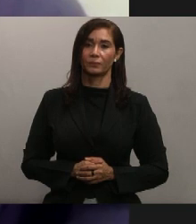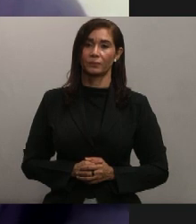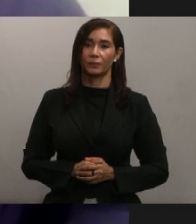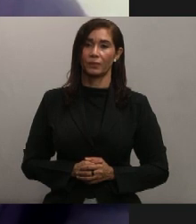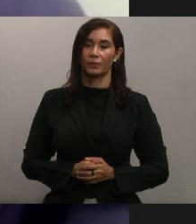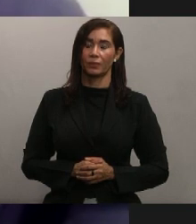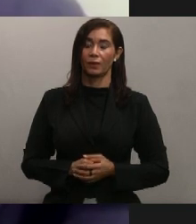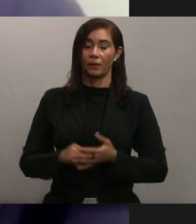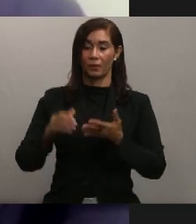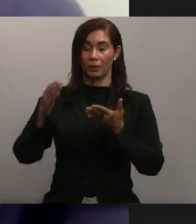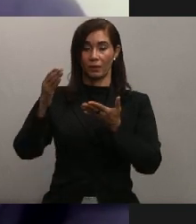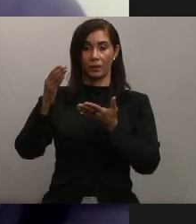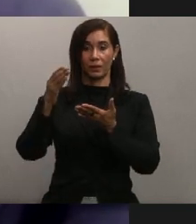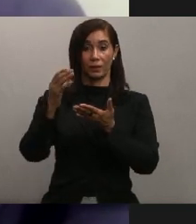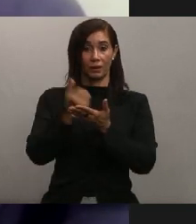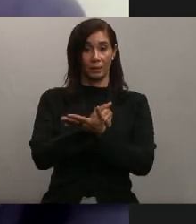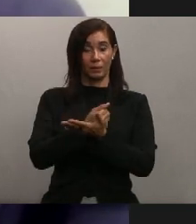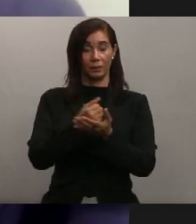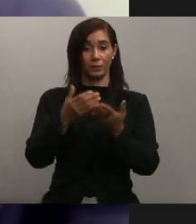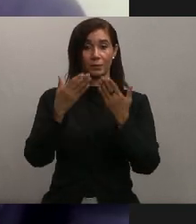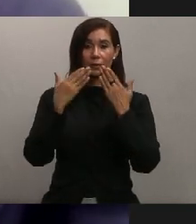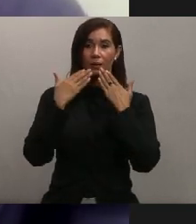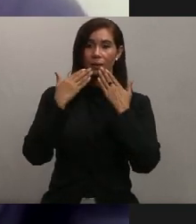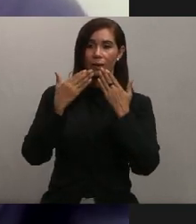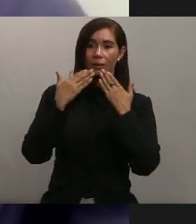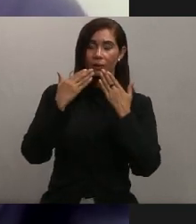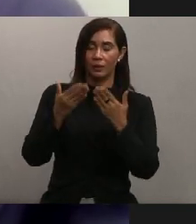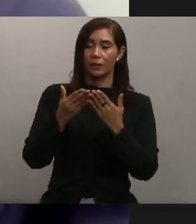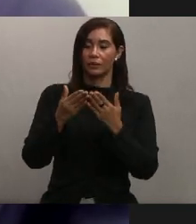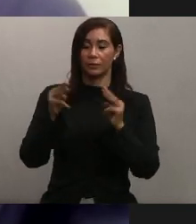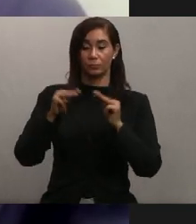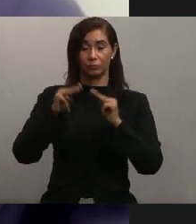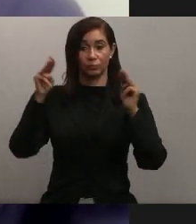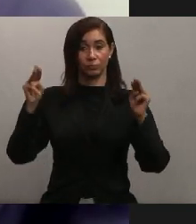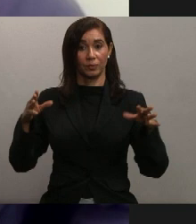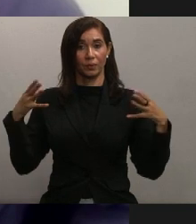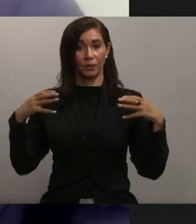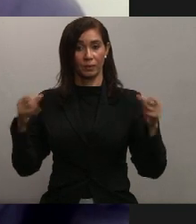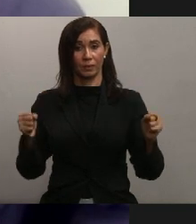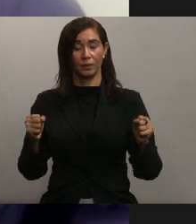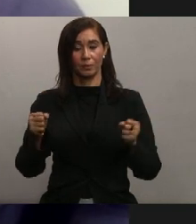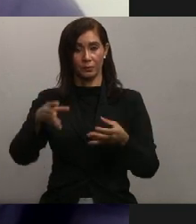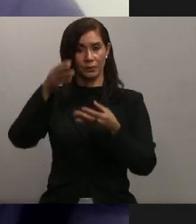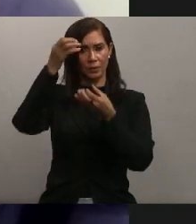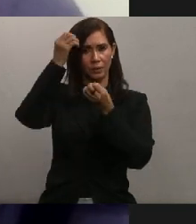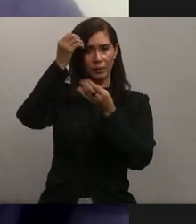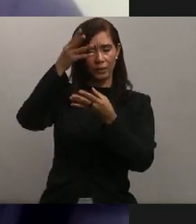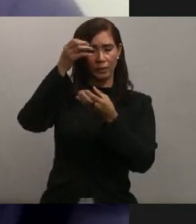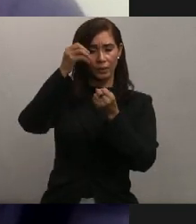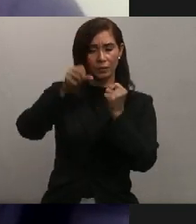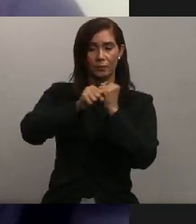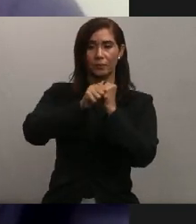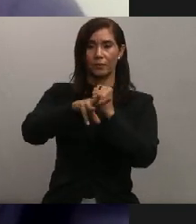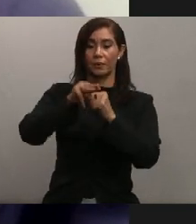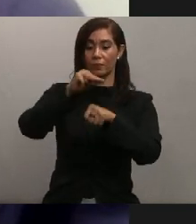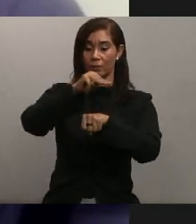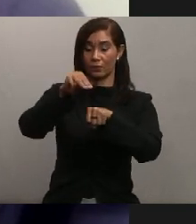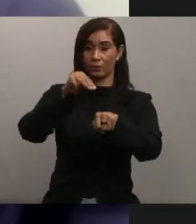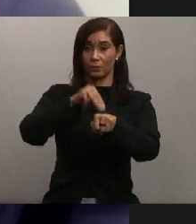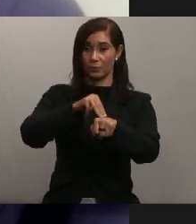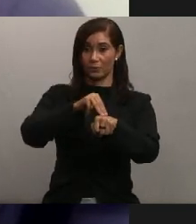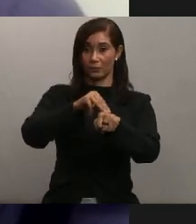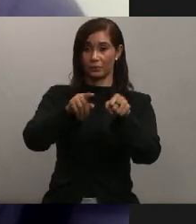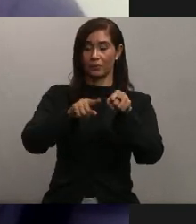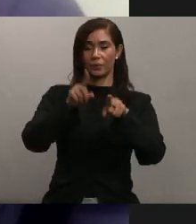tuvo el ministerio de darnos la facilidad de contar con las informaciones por los municipios, que algunos